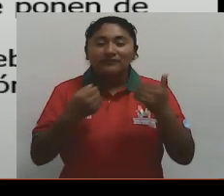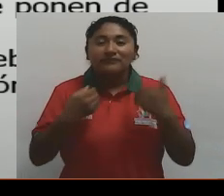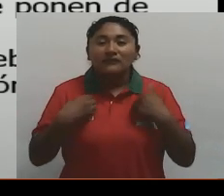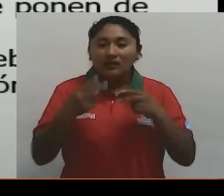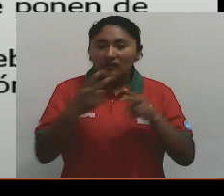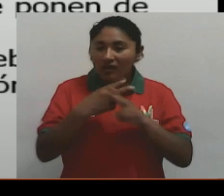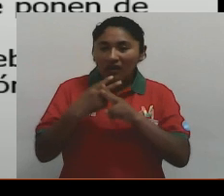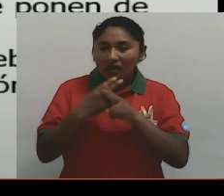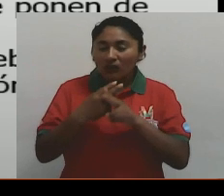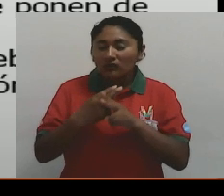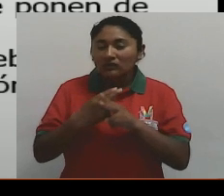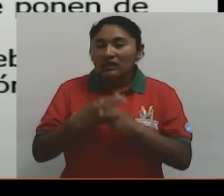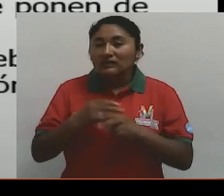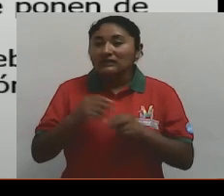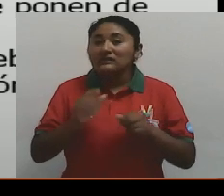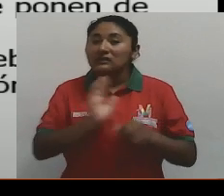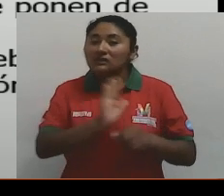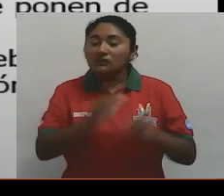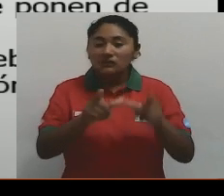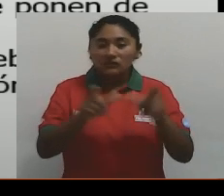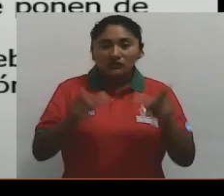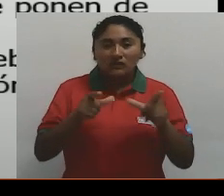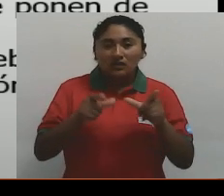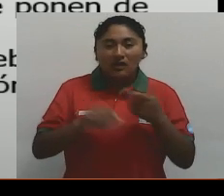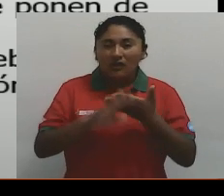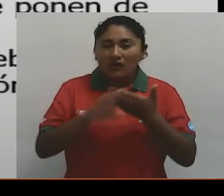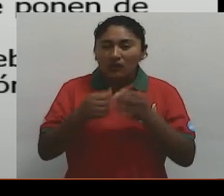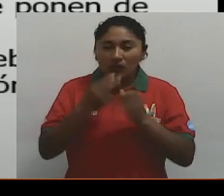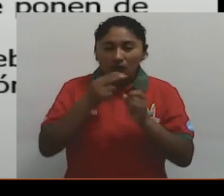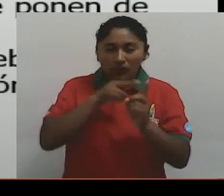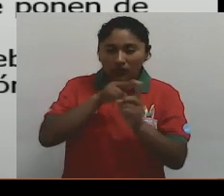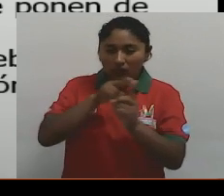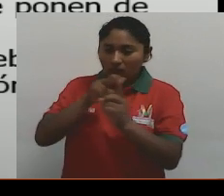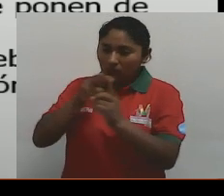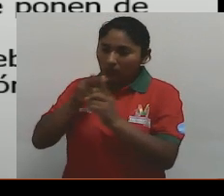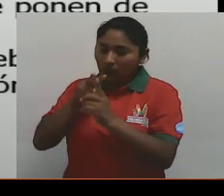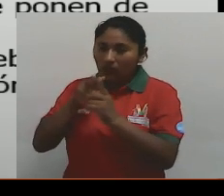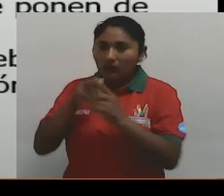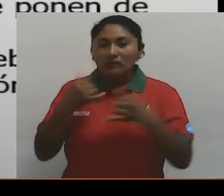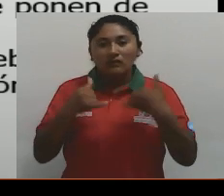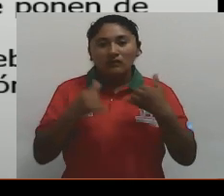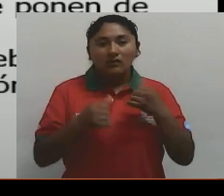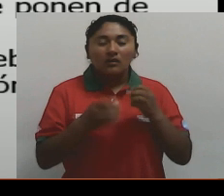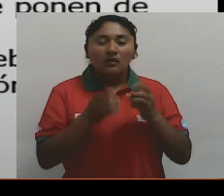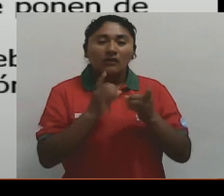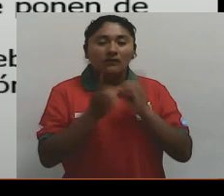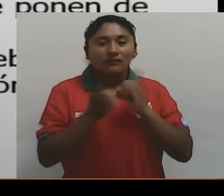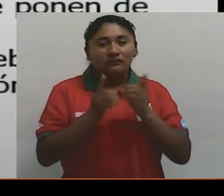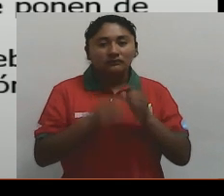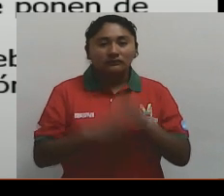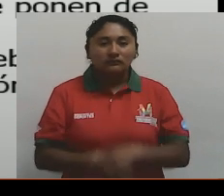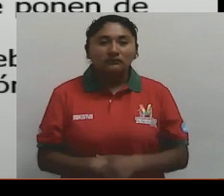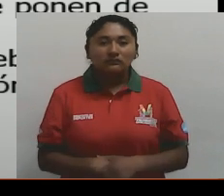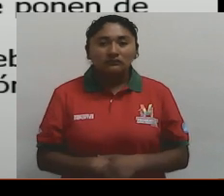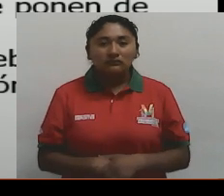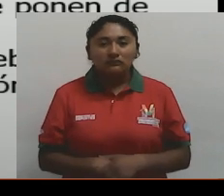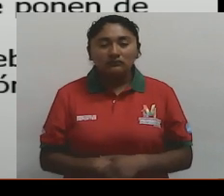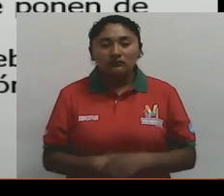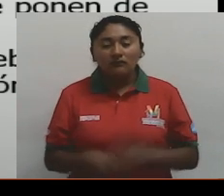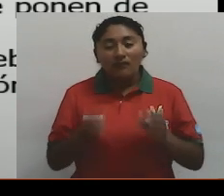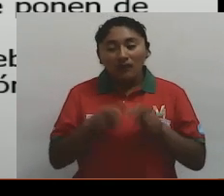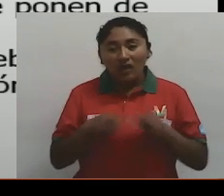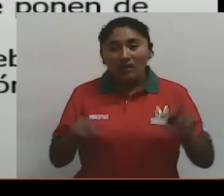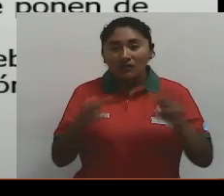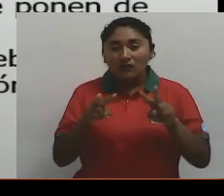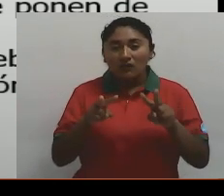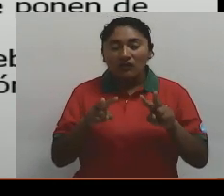control del partido. Para ello, él valora y controla la actuación de cada uno de los miembros del cuerpo arbitral. Por tanto, si